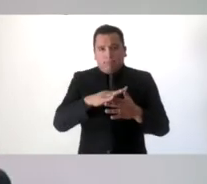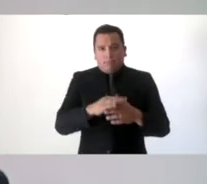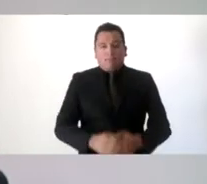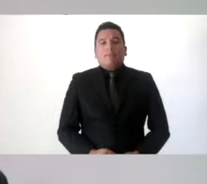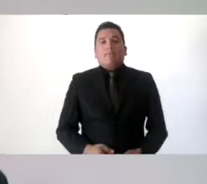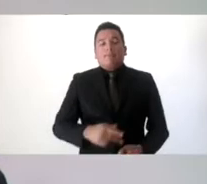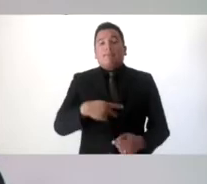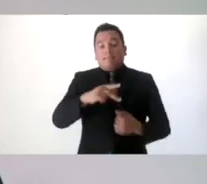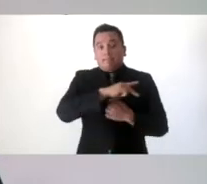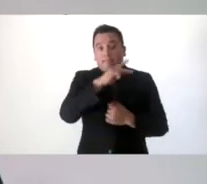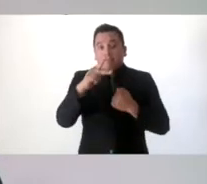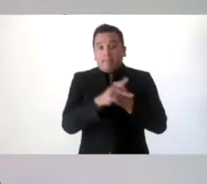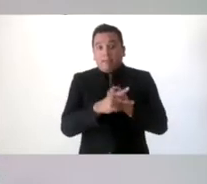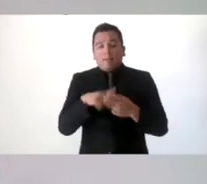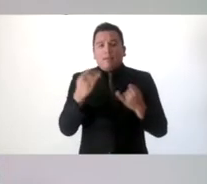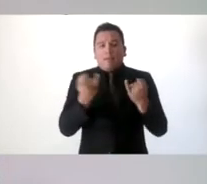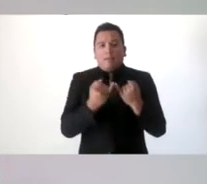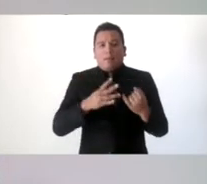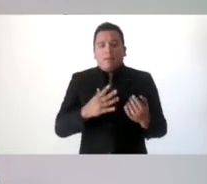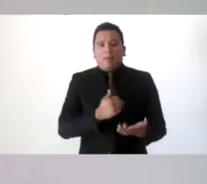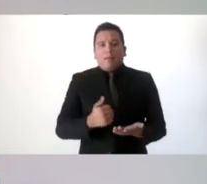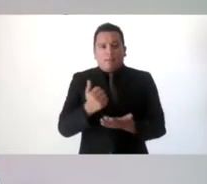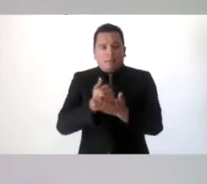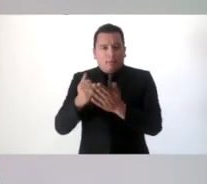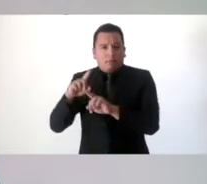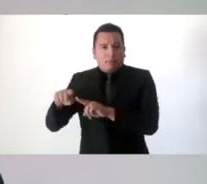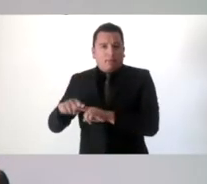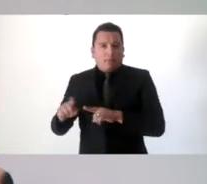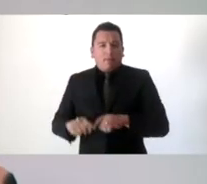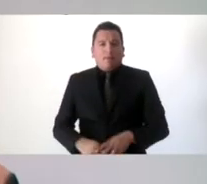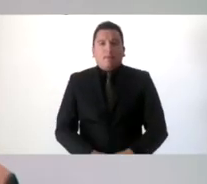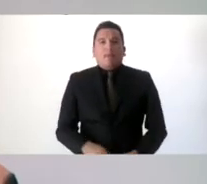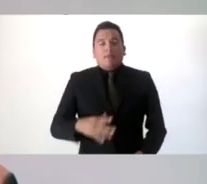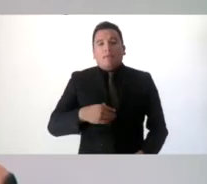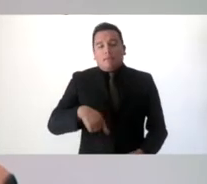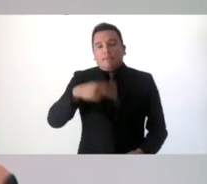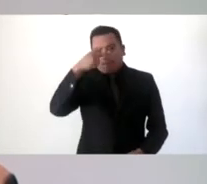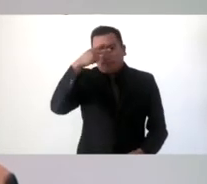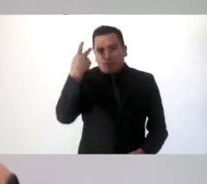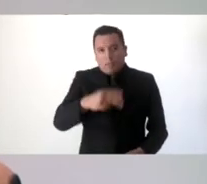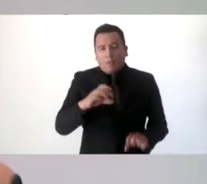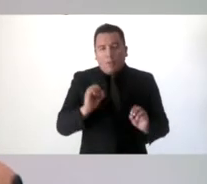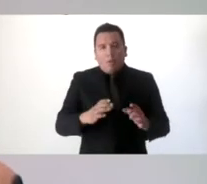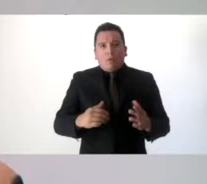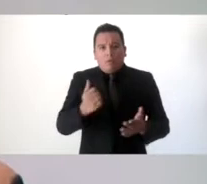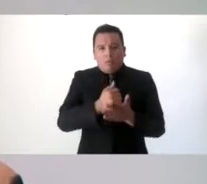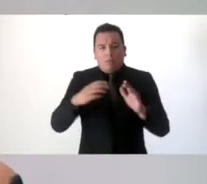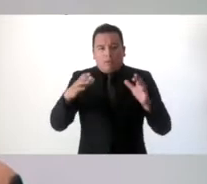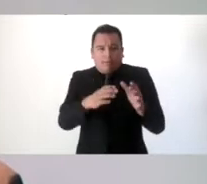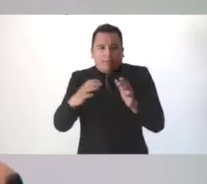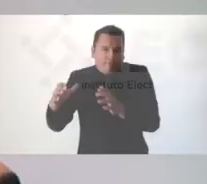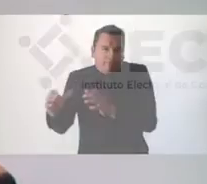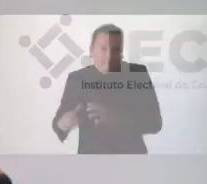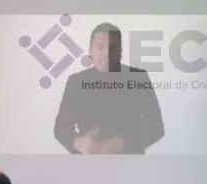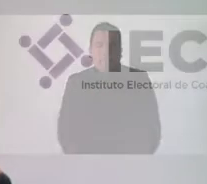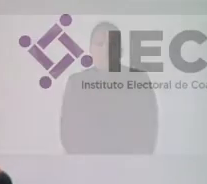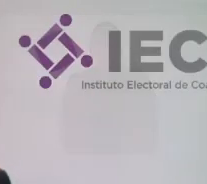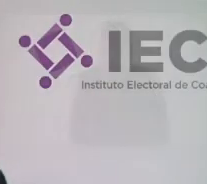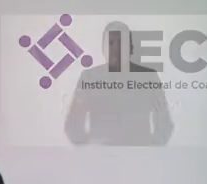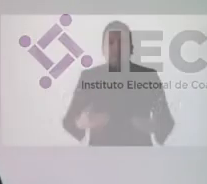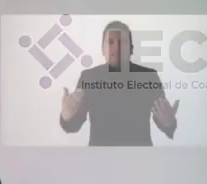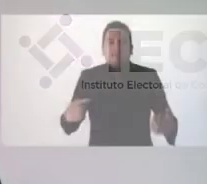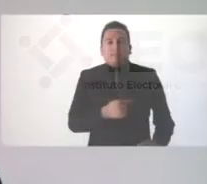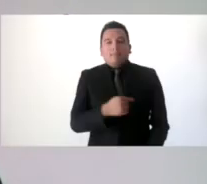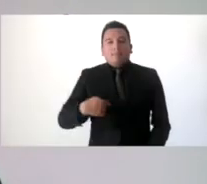elecciones constitucionales, tanto nacionales como locales. Entonces ahora nosotros sentimos que es un compromiso también